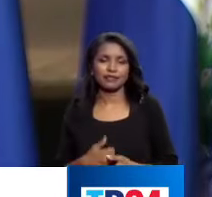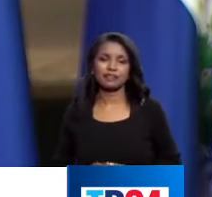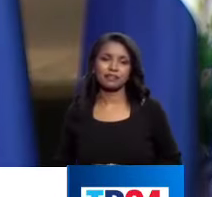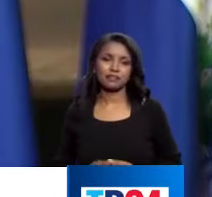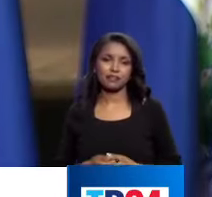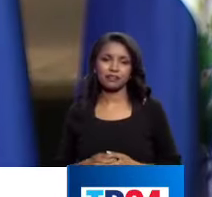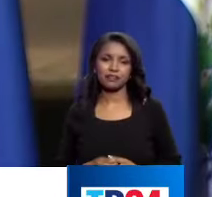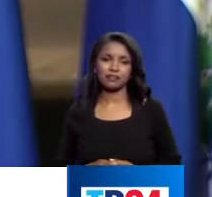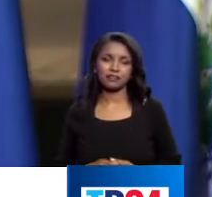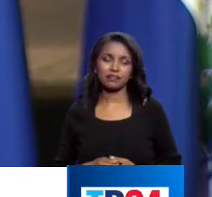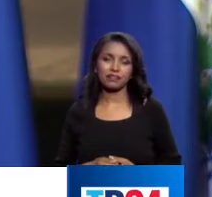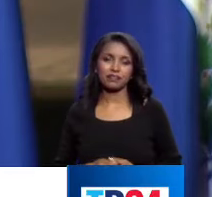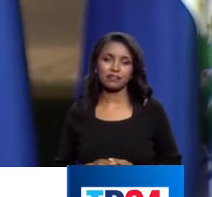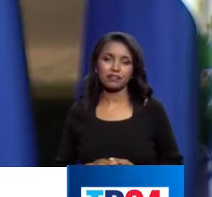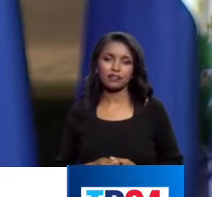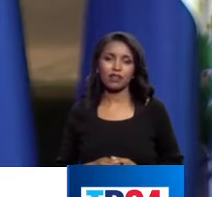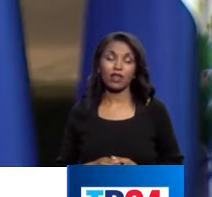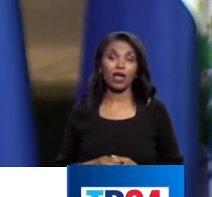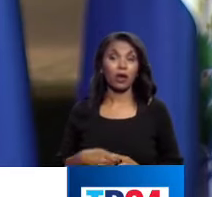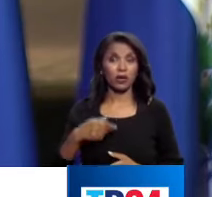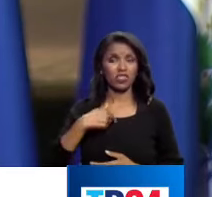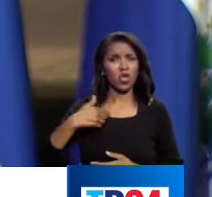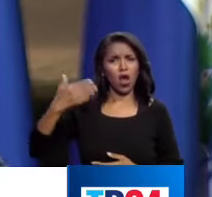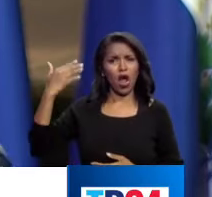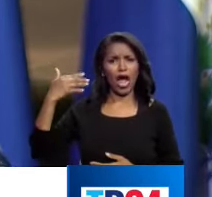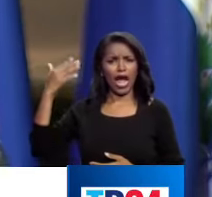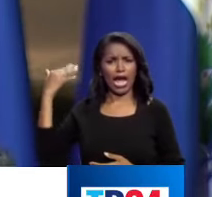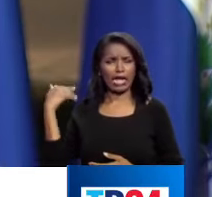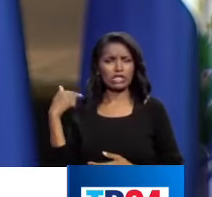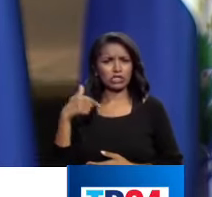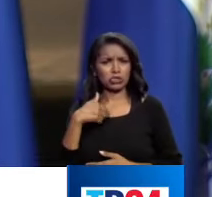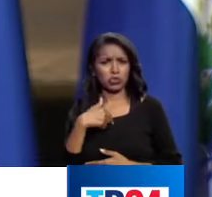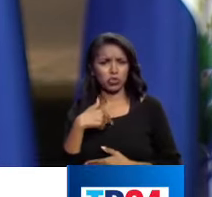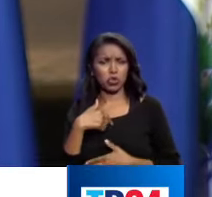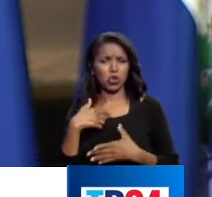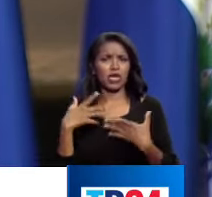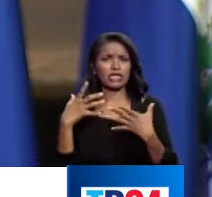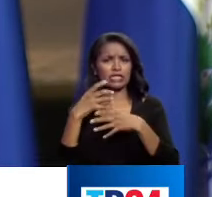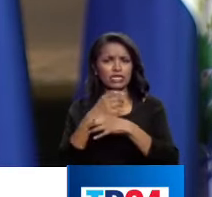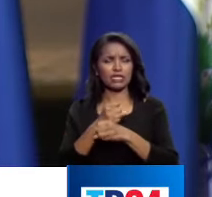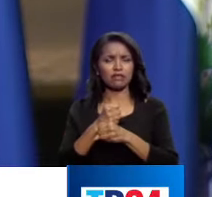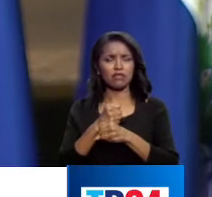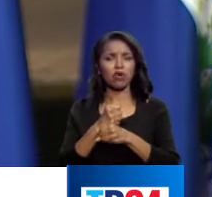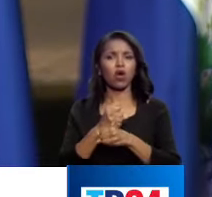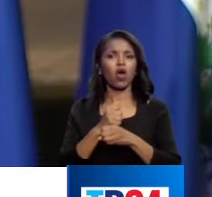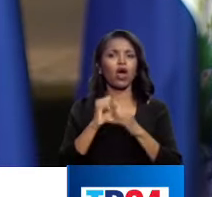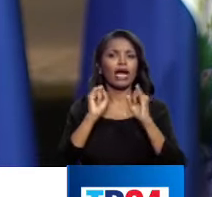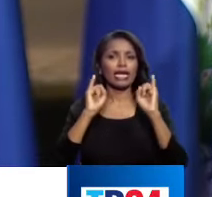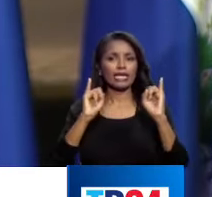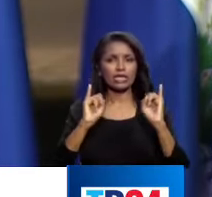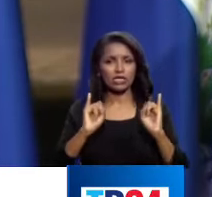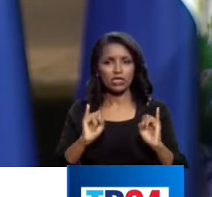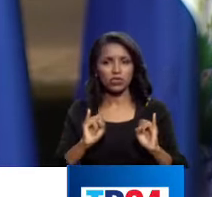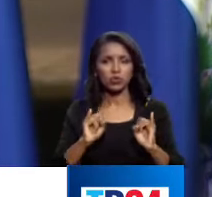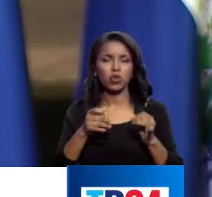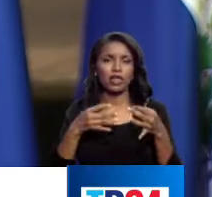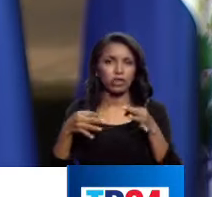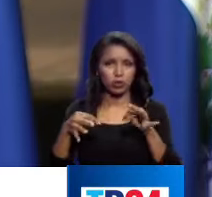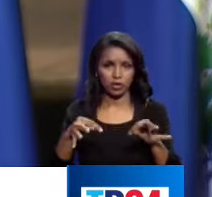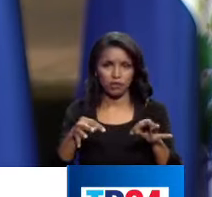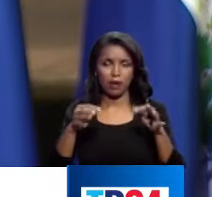Autoridad de Turismo de Panamá. Los llevamos a rango de ministerio para participar dentro del gabinete. Pero lo importante ahora